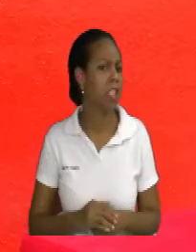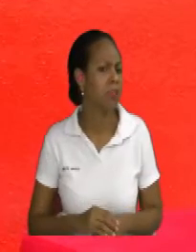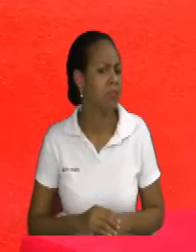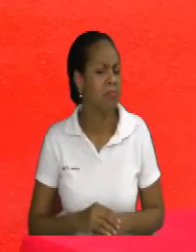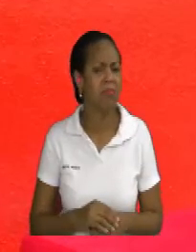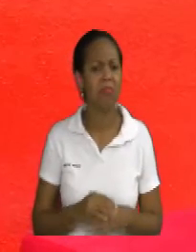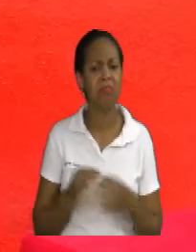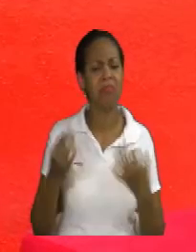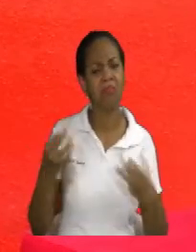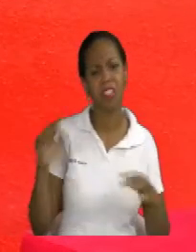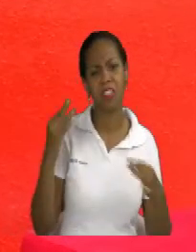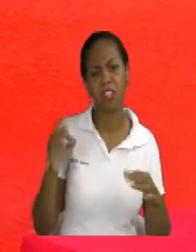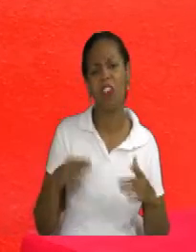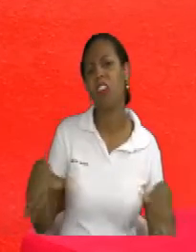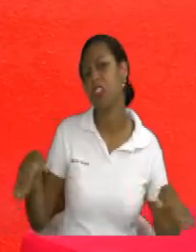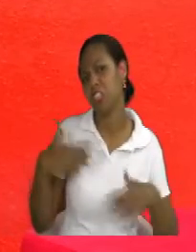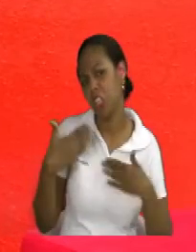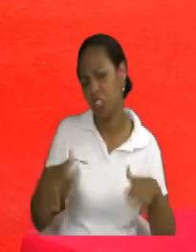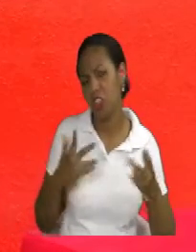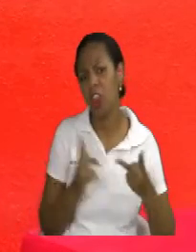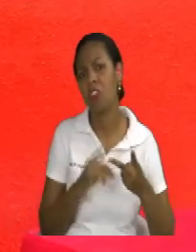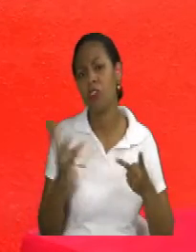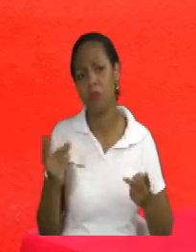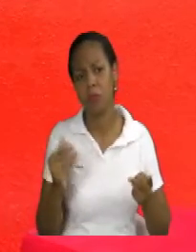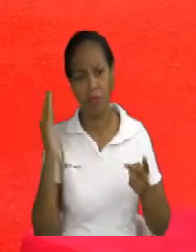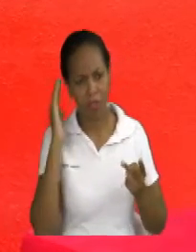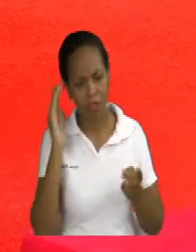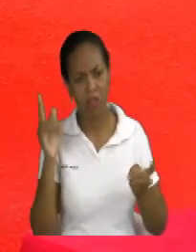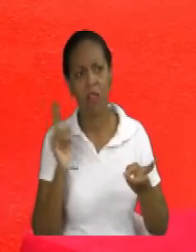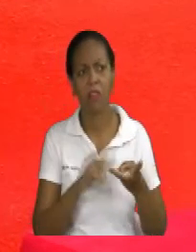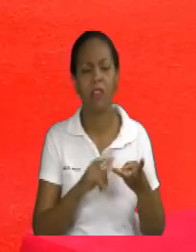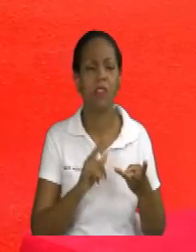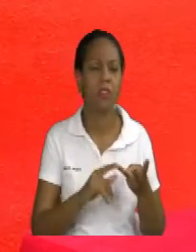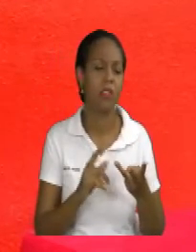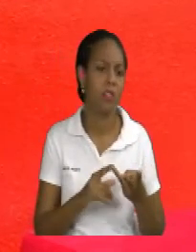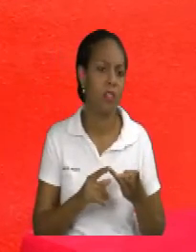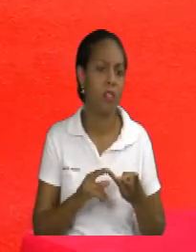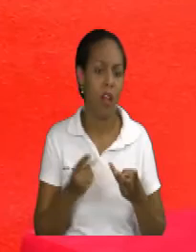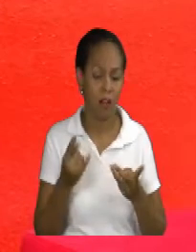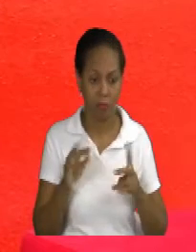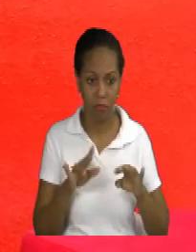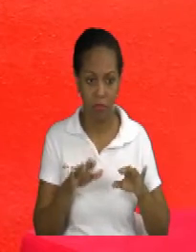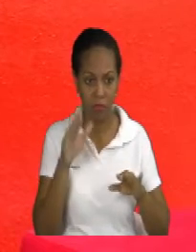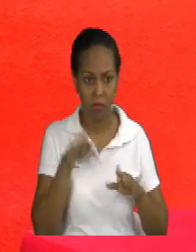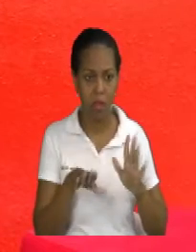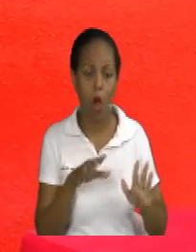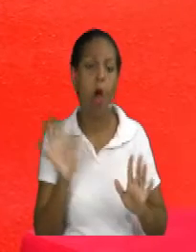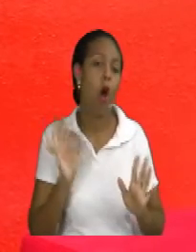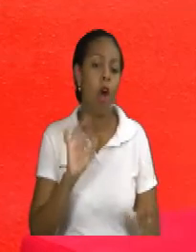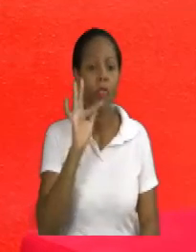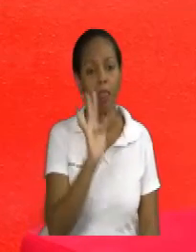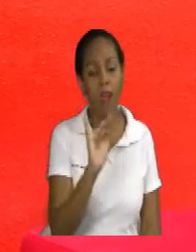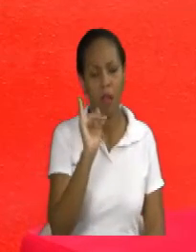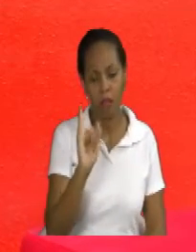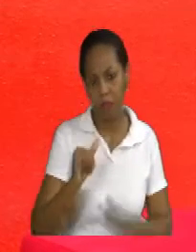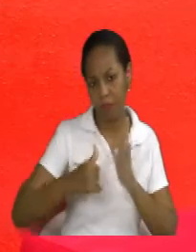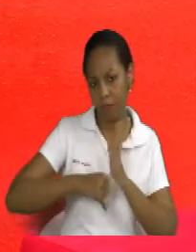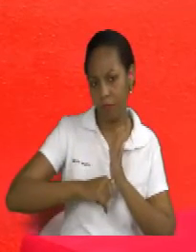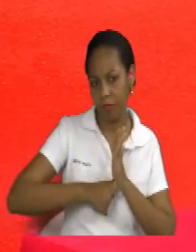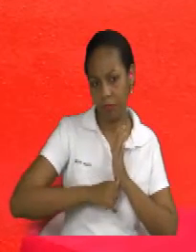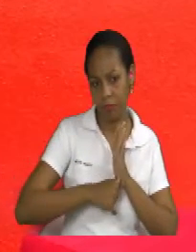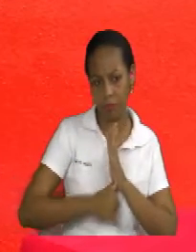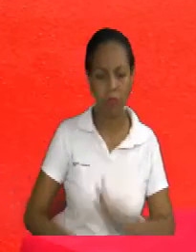muy sencillos, la dirección, el teléfono, si tiene registro civil o tarjeta identidad y si